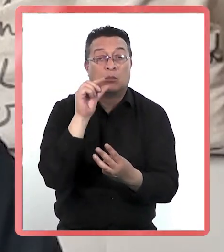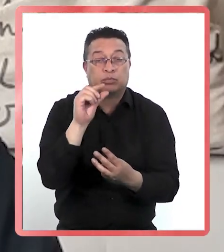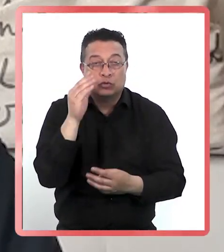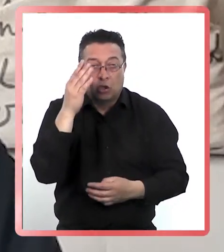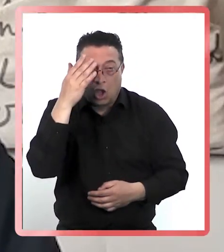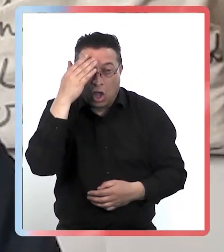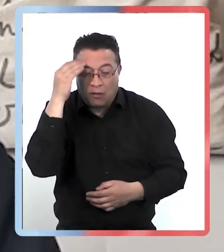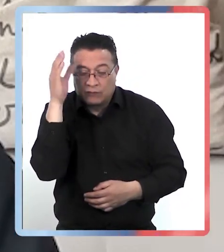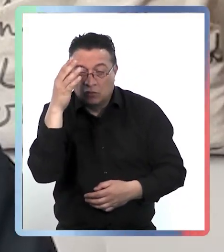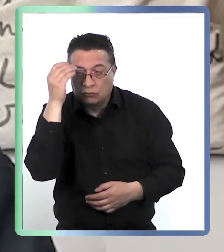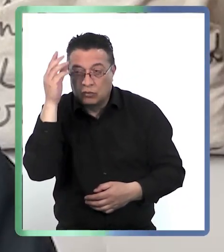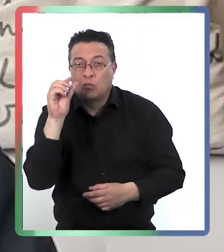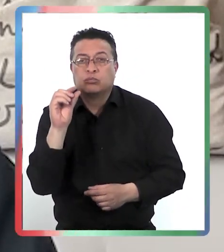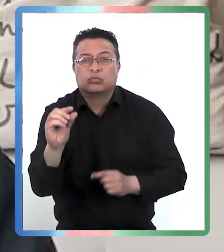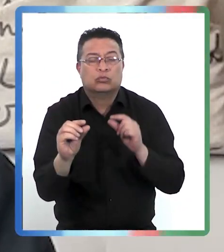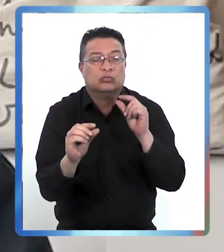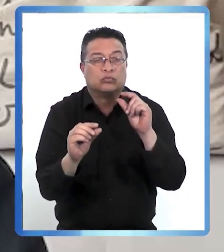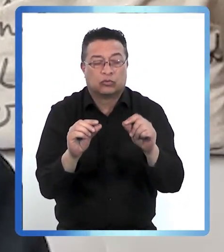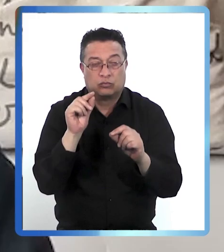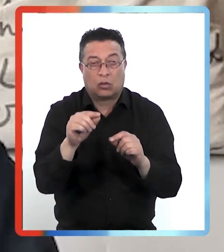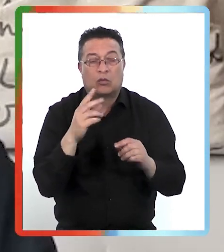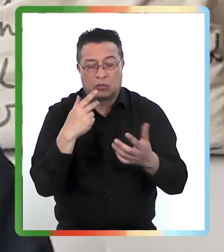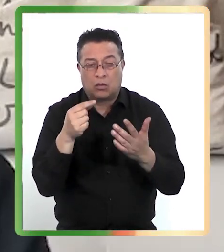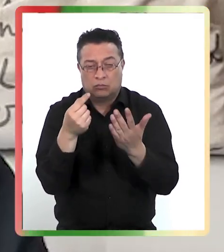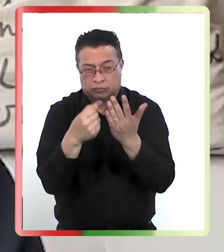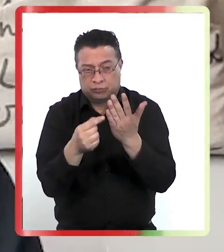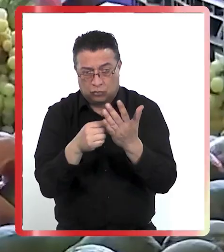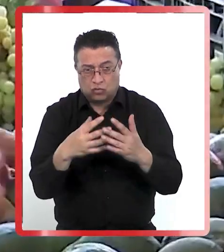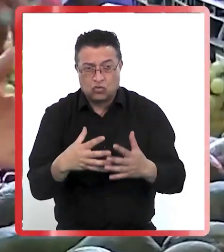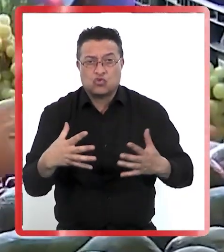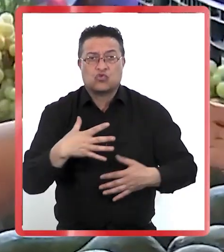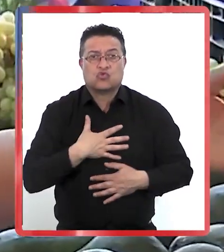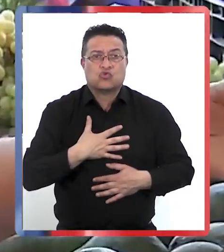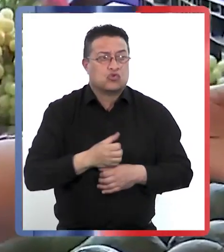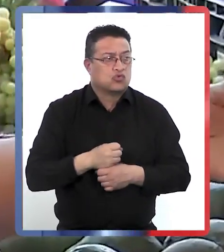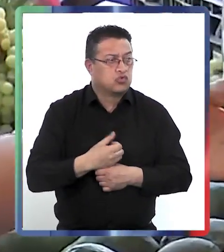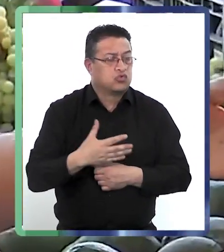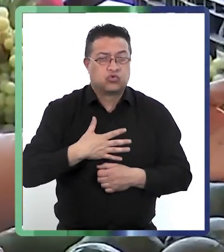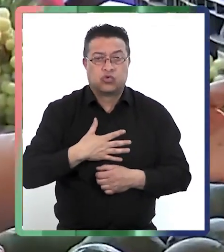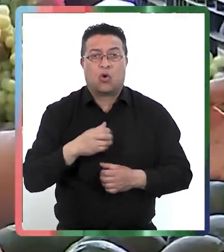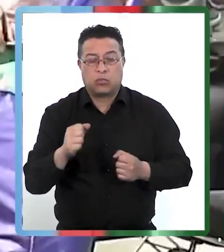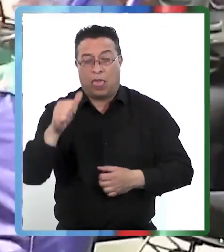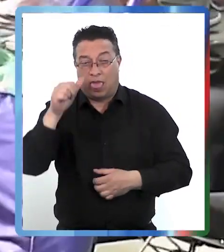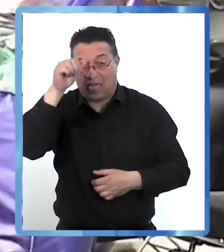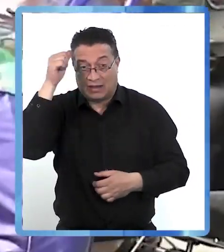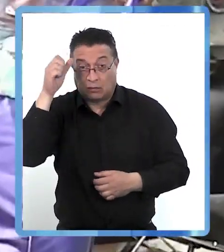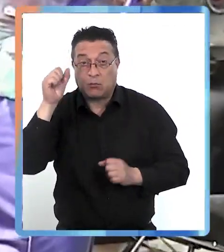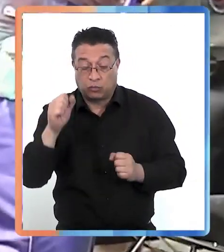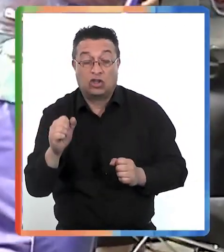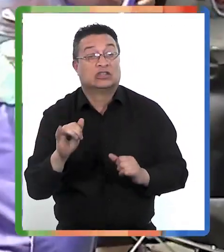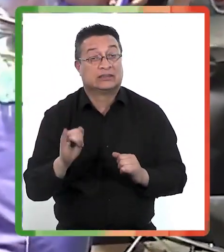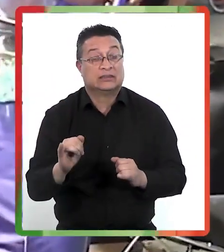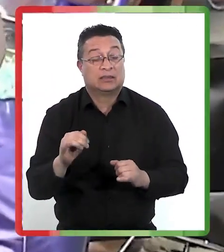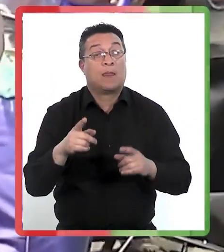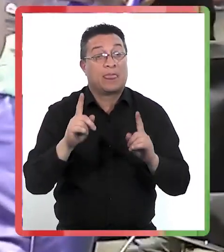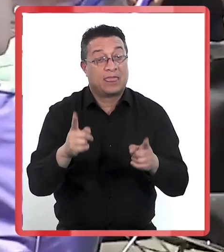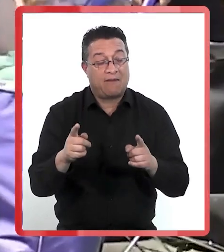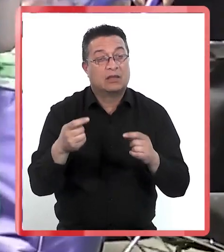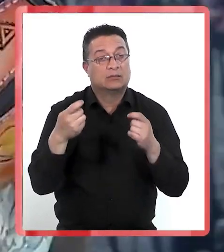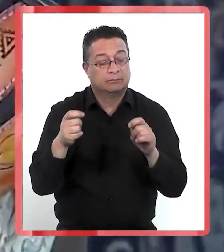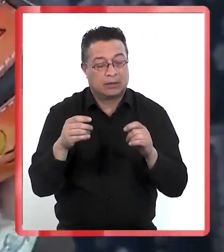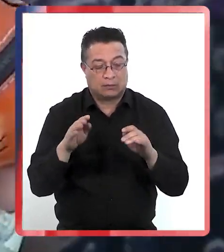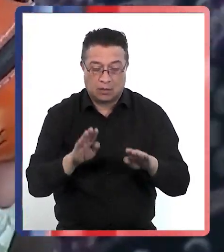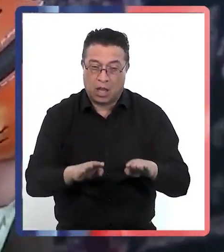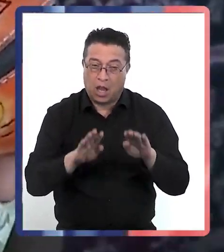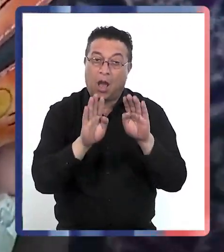tener pequeños olvidos y que usualmente el diagnóstico puede impactarlo mucho, por lo que significa tener una enfermedad de Alzheimer. Y ahí uno debería